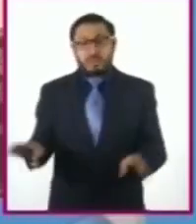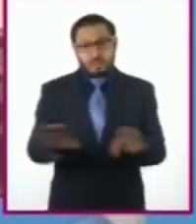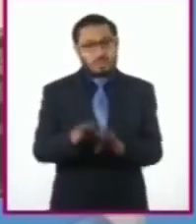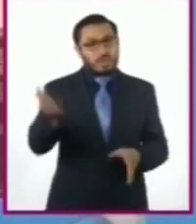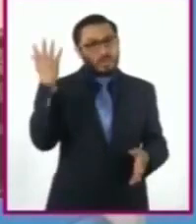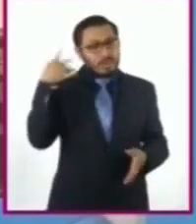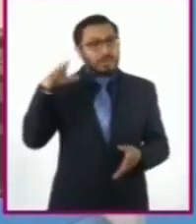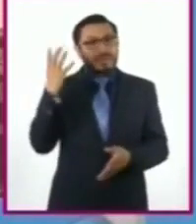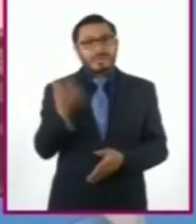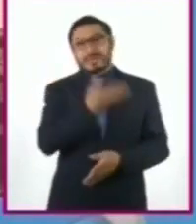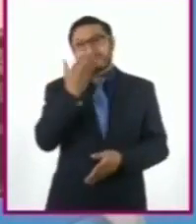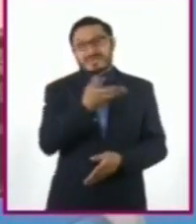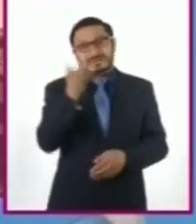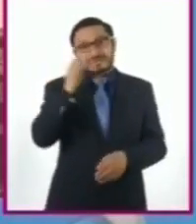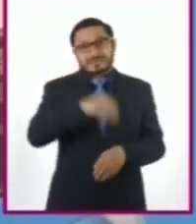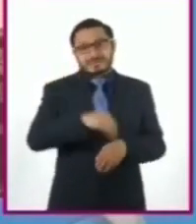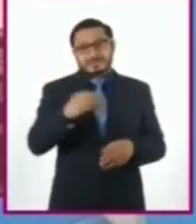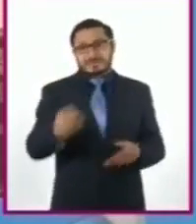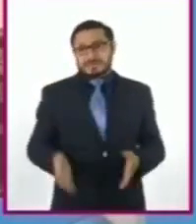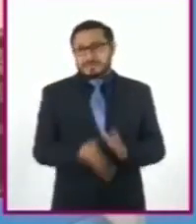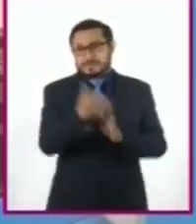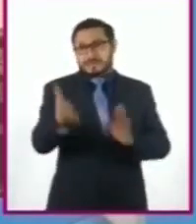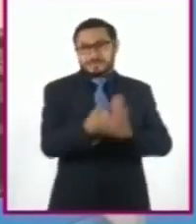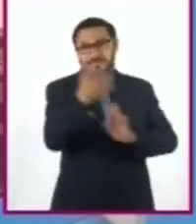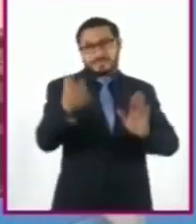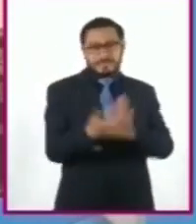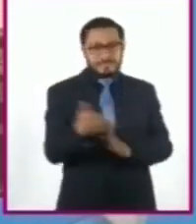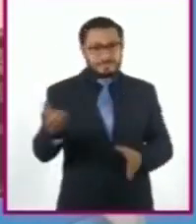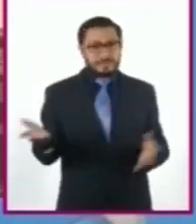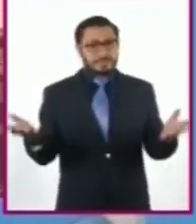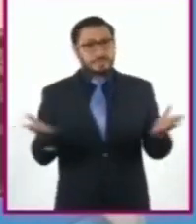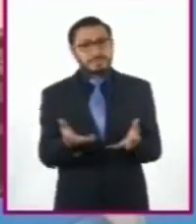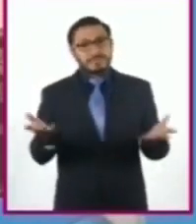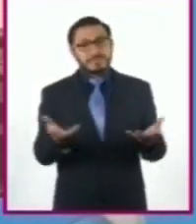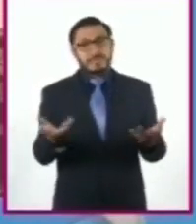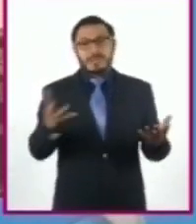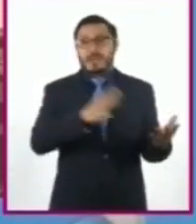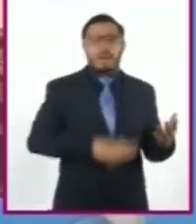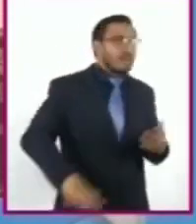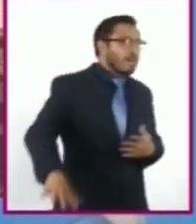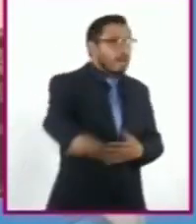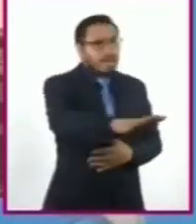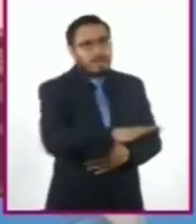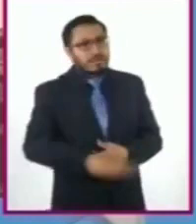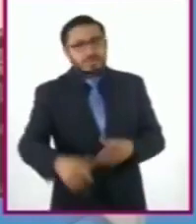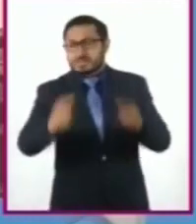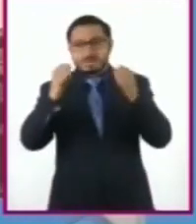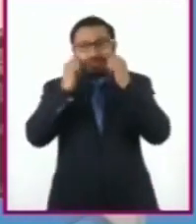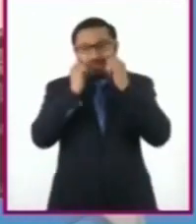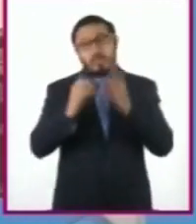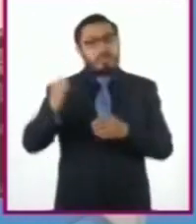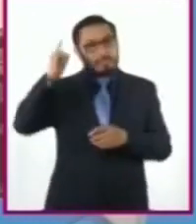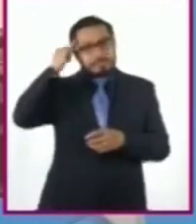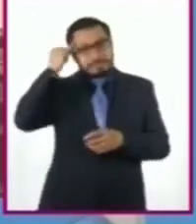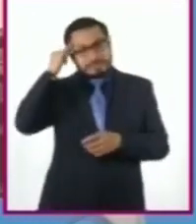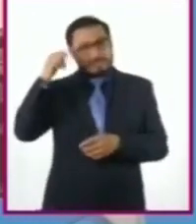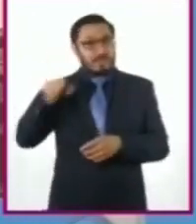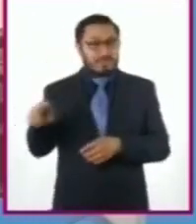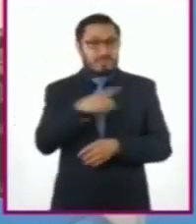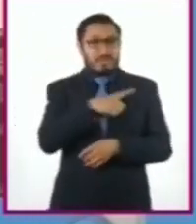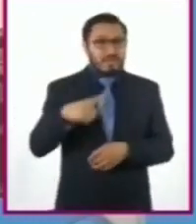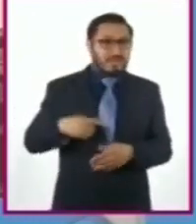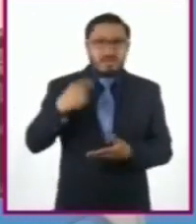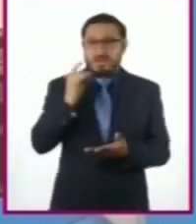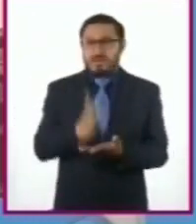se estableció: las edificaciones se hacían en todo a costa de los indios, quienes debían traer